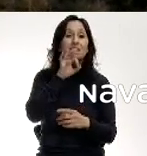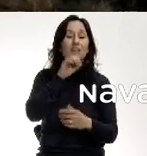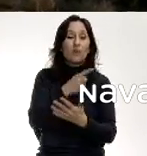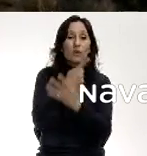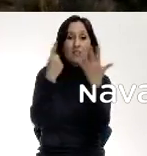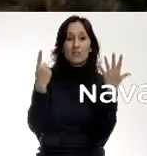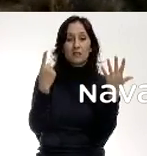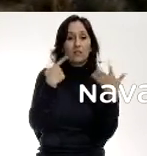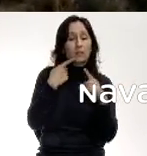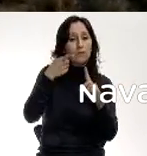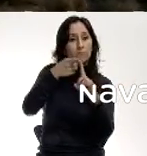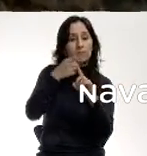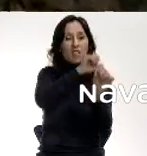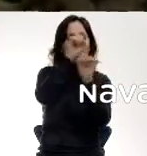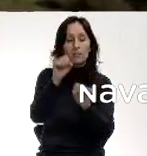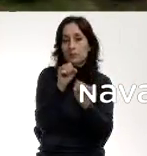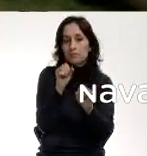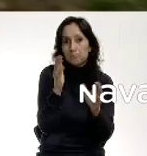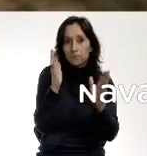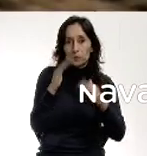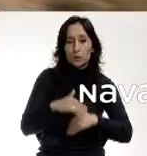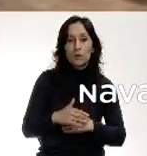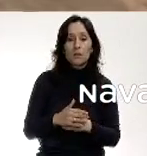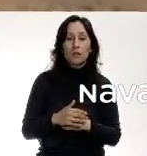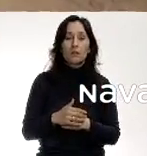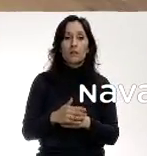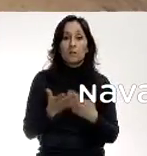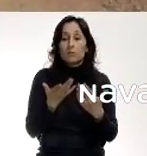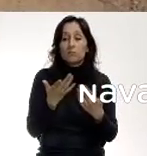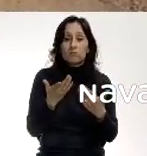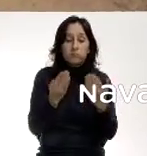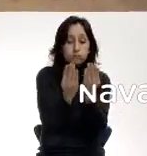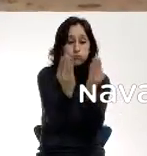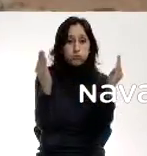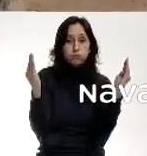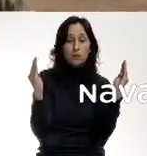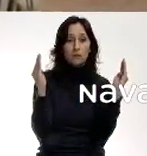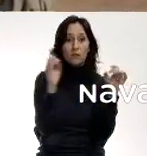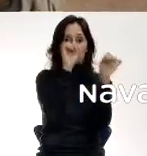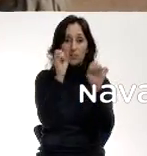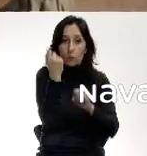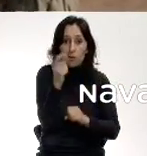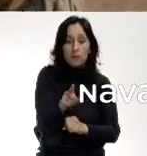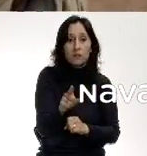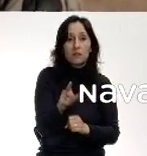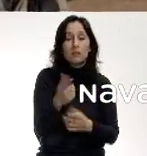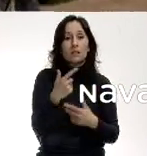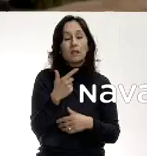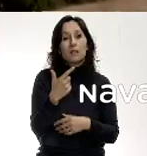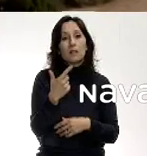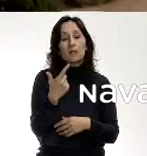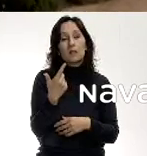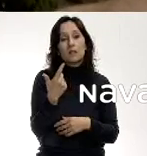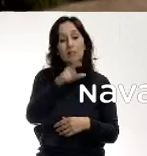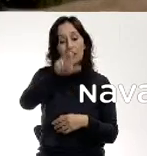XVI, pues ya esto ya no tenía no se necesitaba para esas funciones, y lo que hicieron la mayor